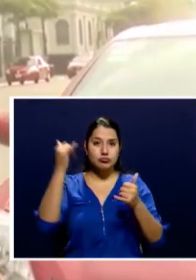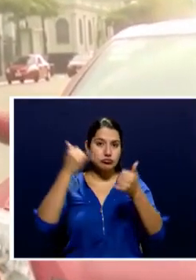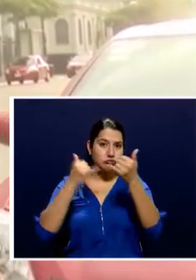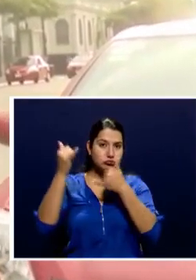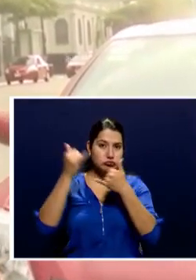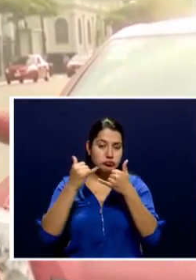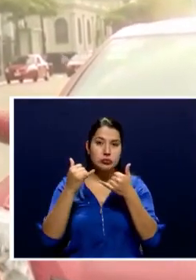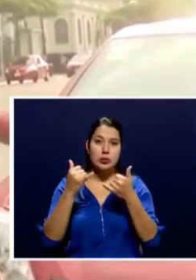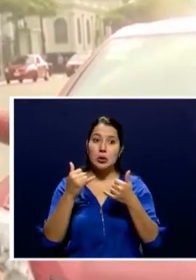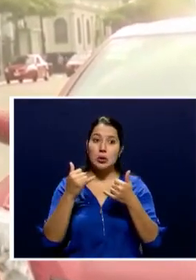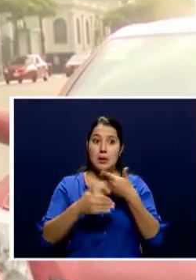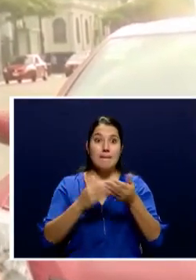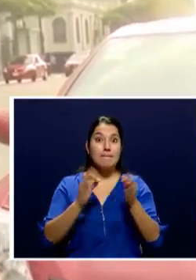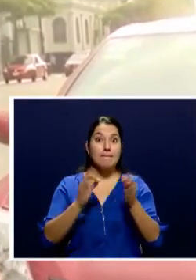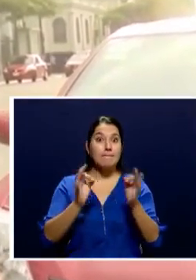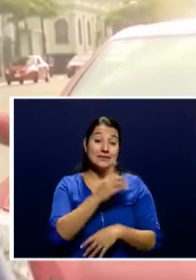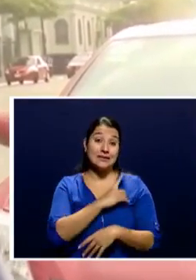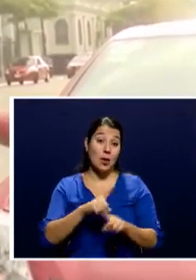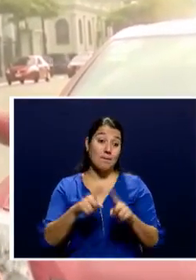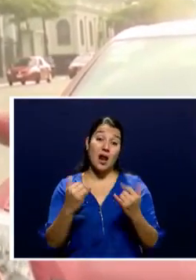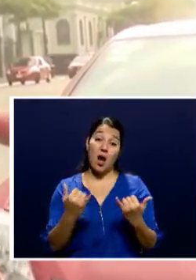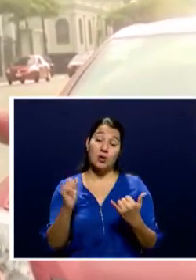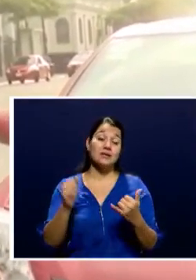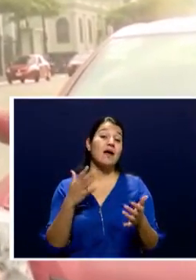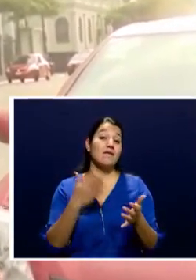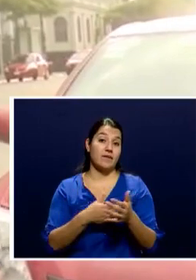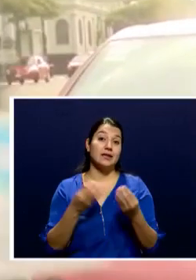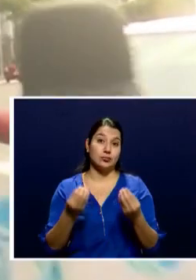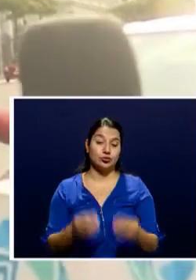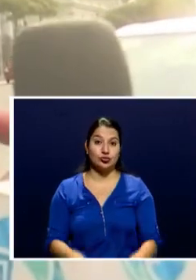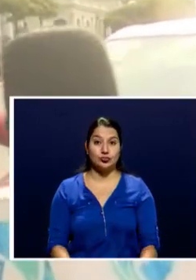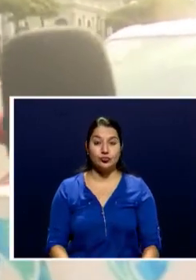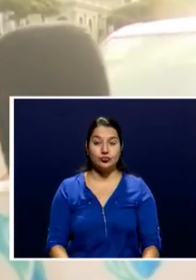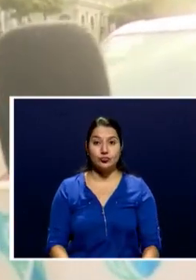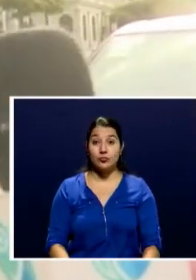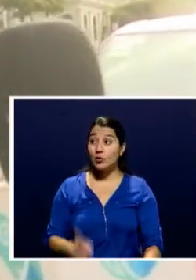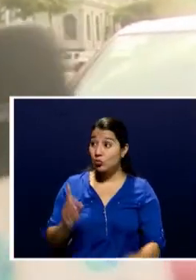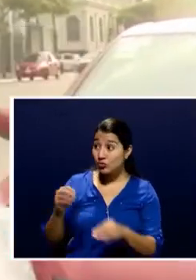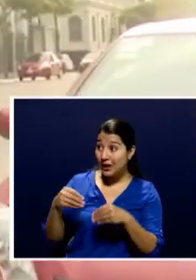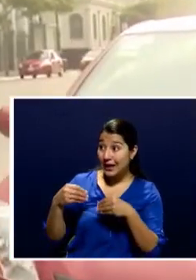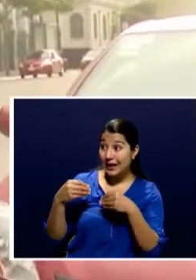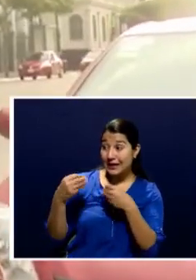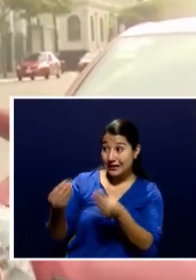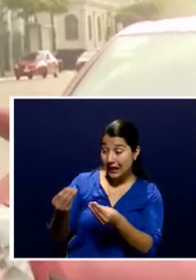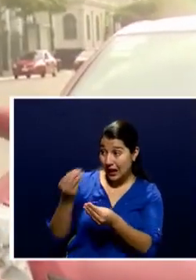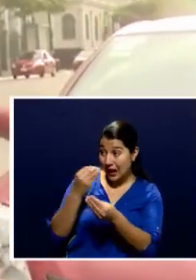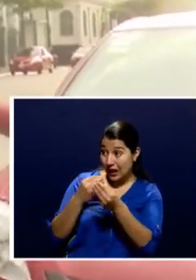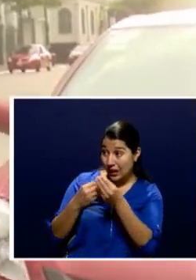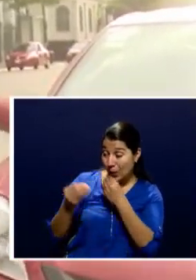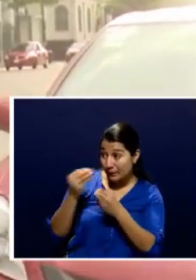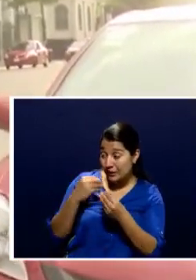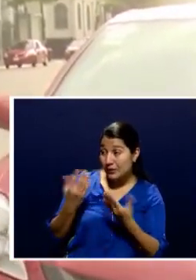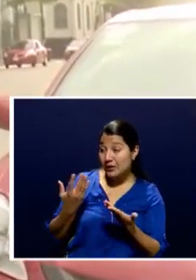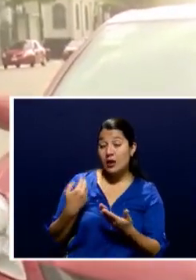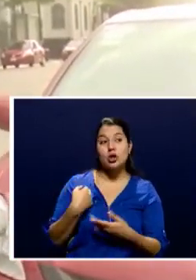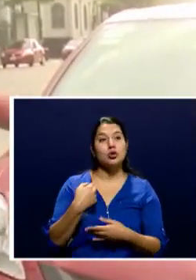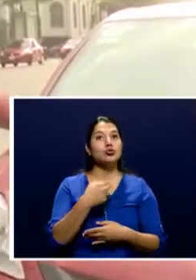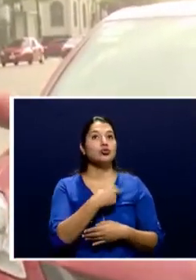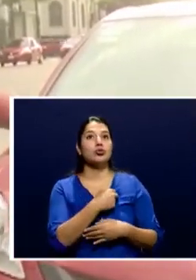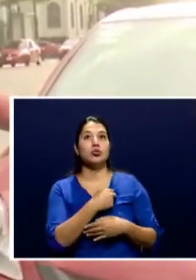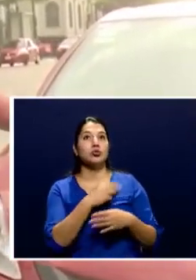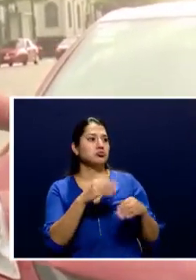pues nos ha ido bien, gracias a Dios, pero ahorita nos va a afectar demasiado. ¿Usted entrega artículos con comida? Nosotros entregamos lo que usted